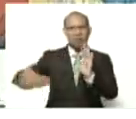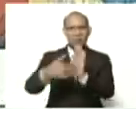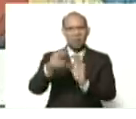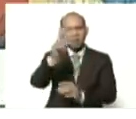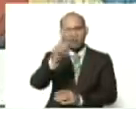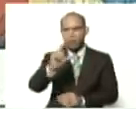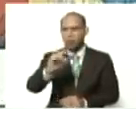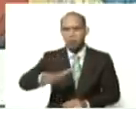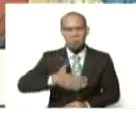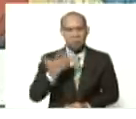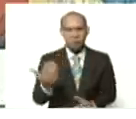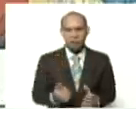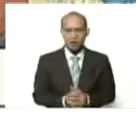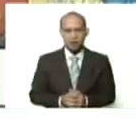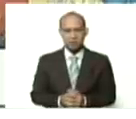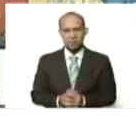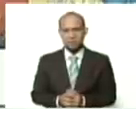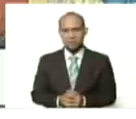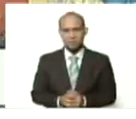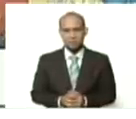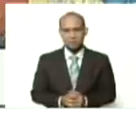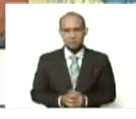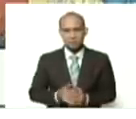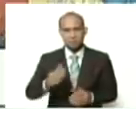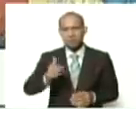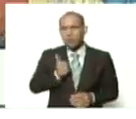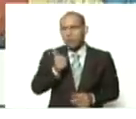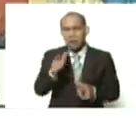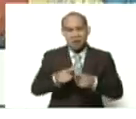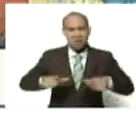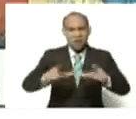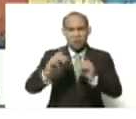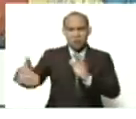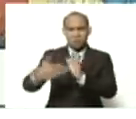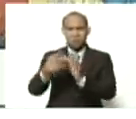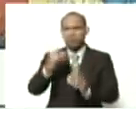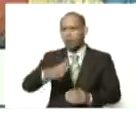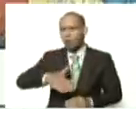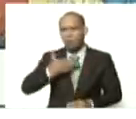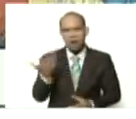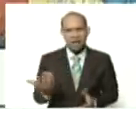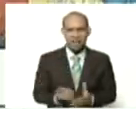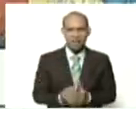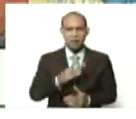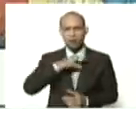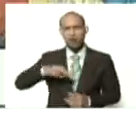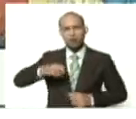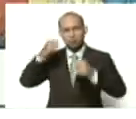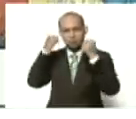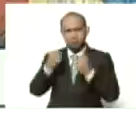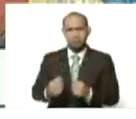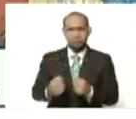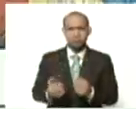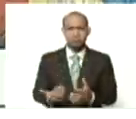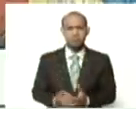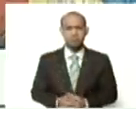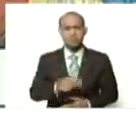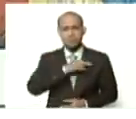Venezuela. No han podido ni podrán con nosotros. Por donde vengan, tengan la seguridad absoluta que nosotros